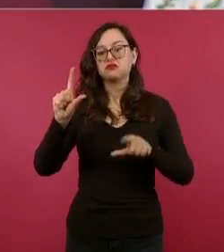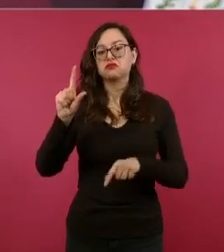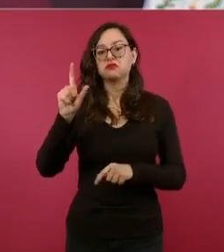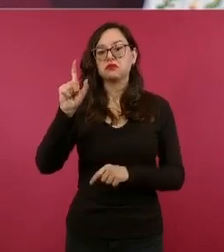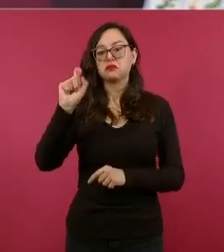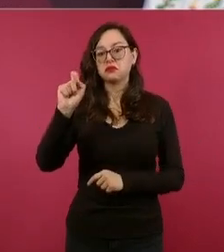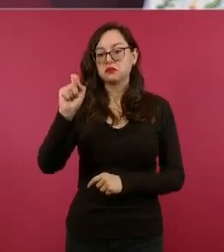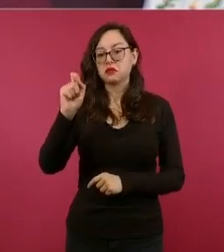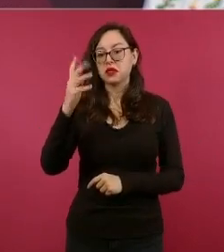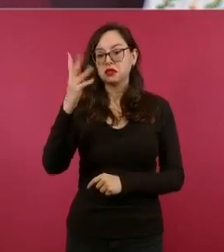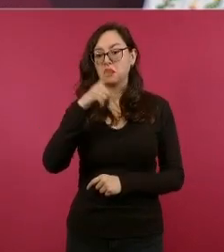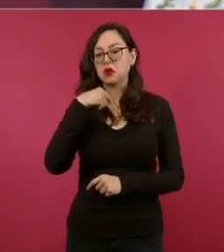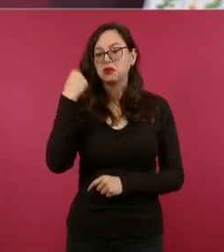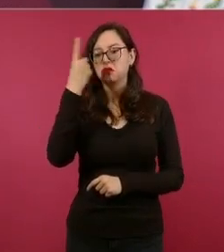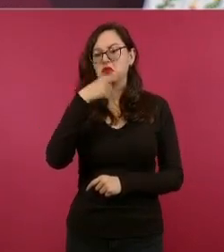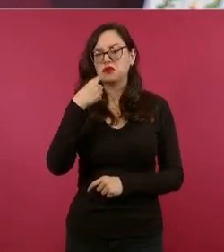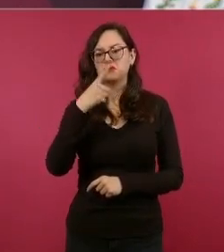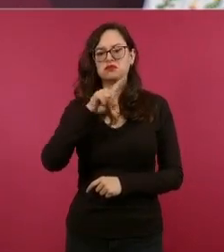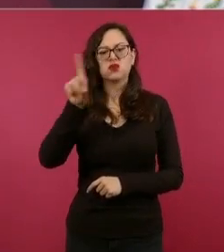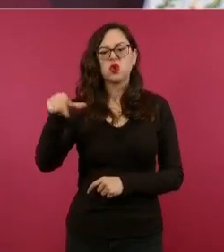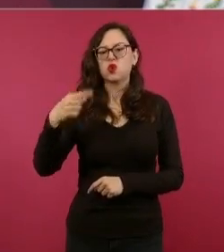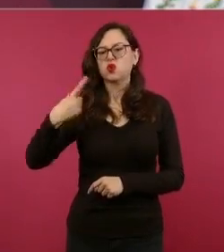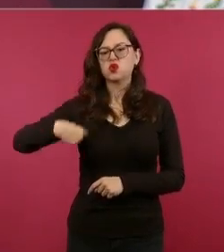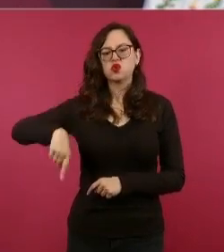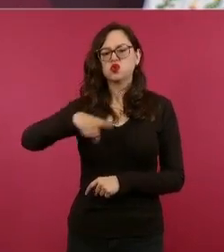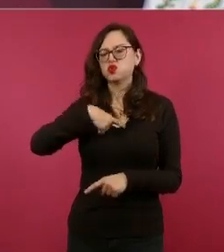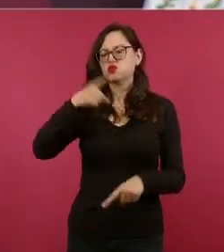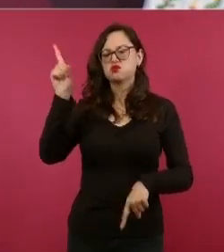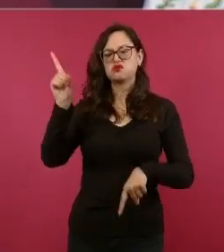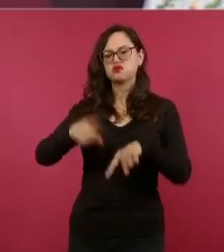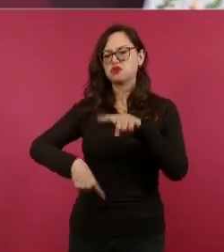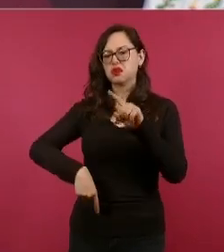24 horas y la bajamos